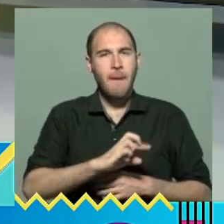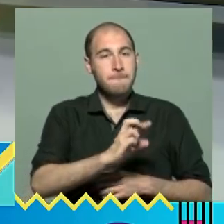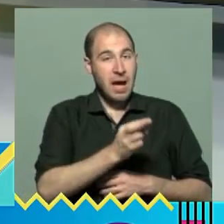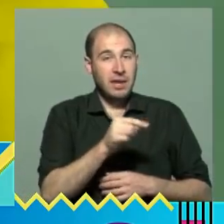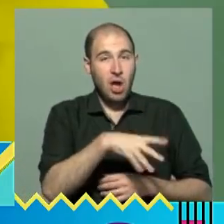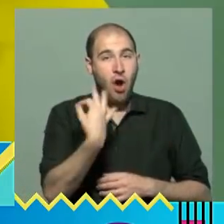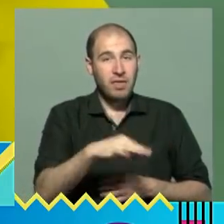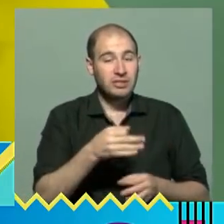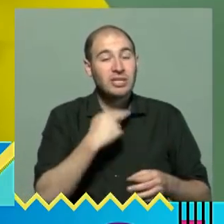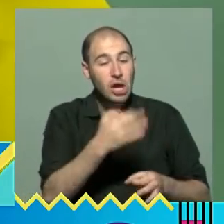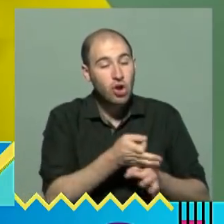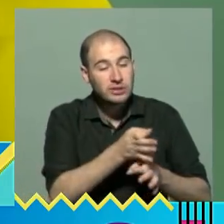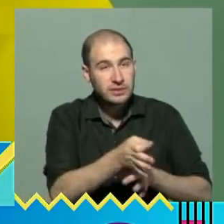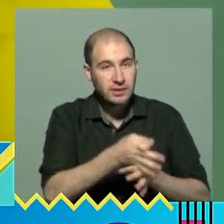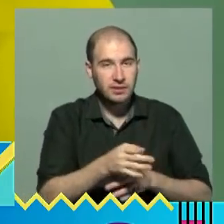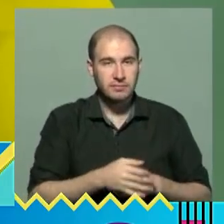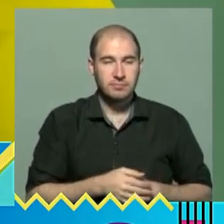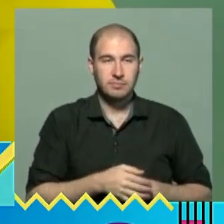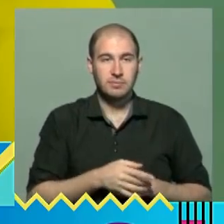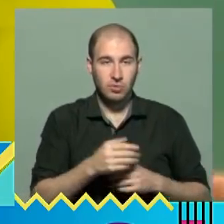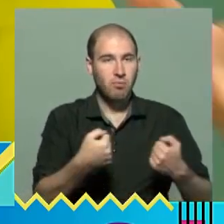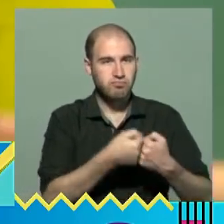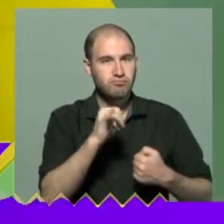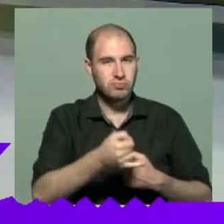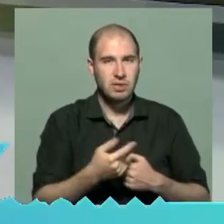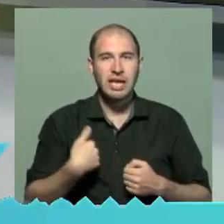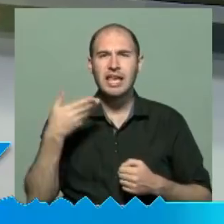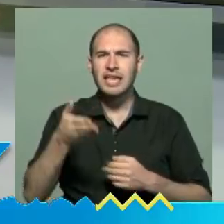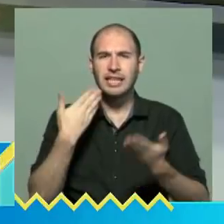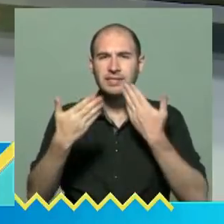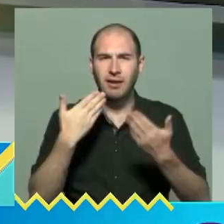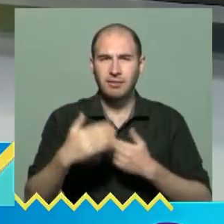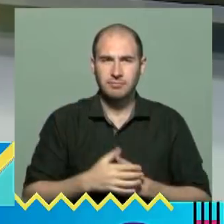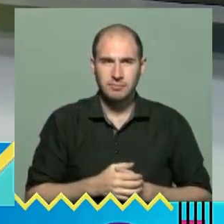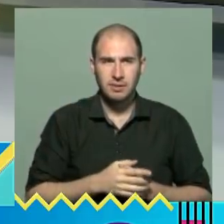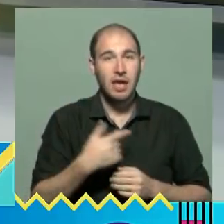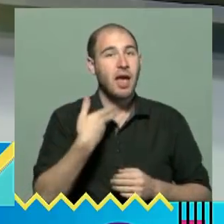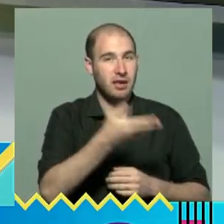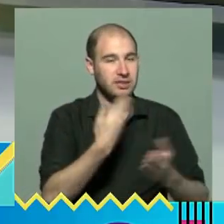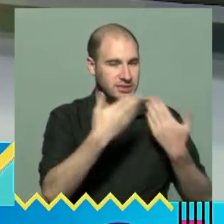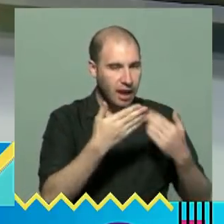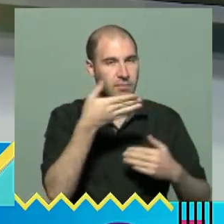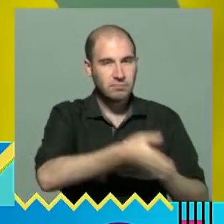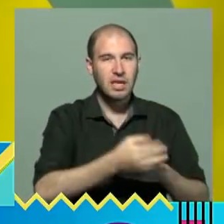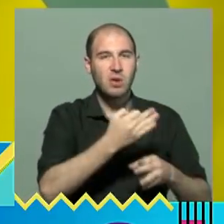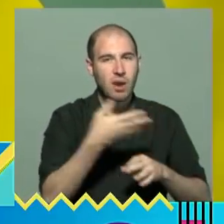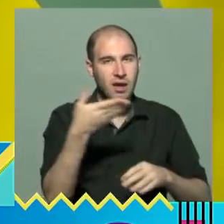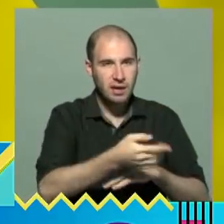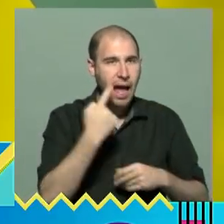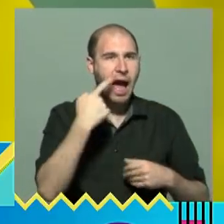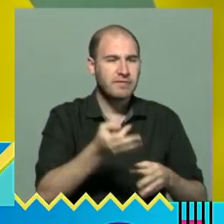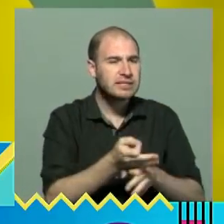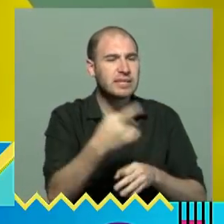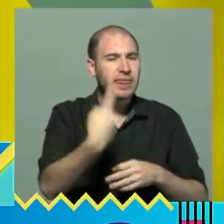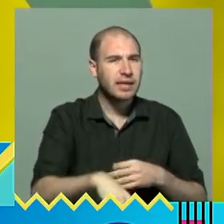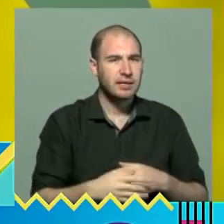el deber de educar al hijo en esto. Totalmente de Y acuerdo. esto de asistir a una... Y de asistir a charlas, de ir al colegio, de ver qué es lo que le van